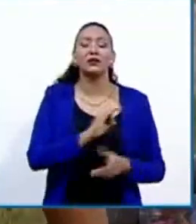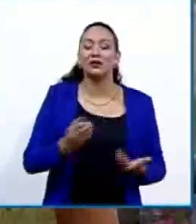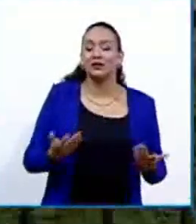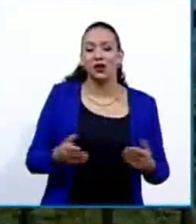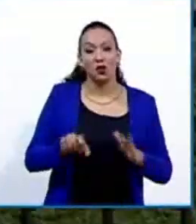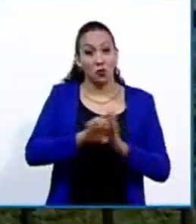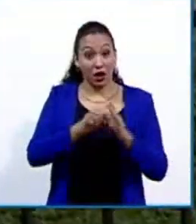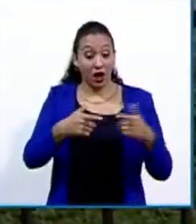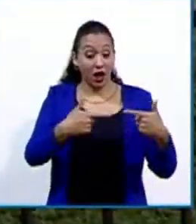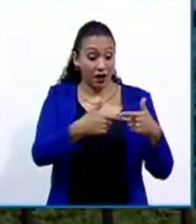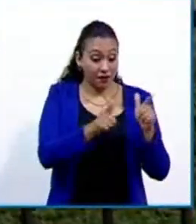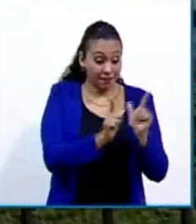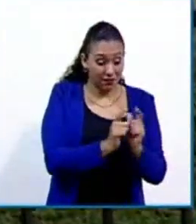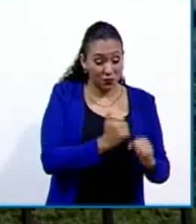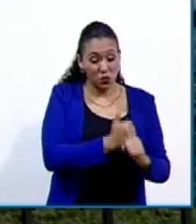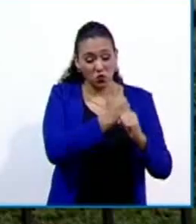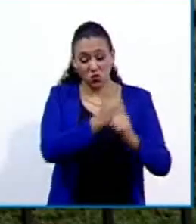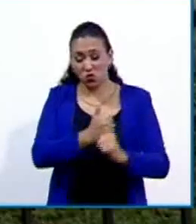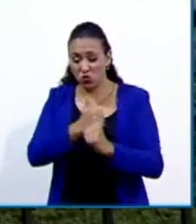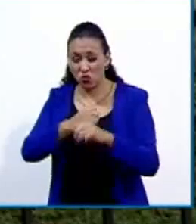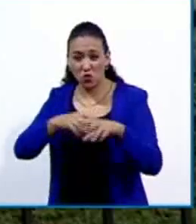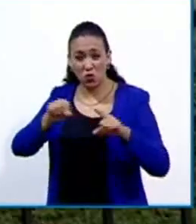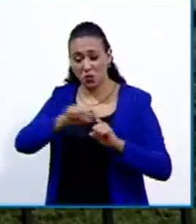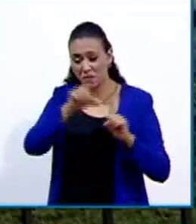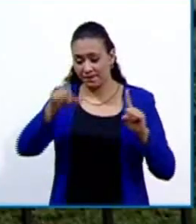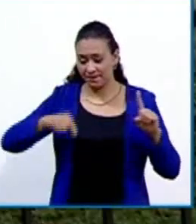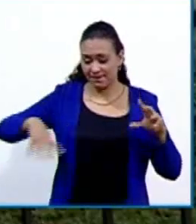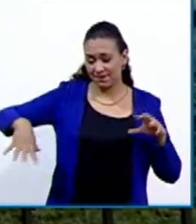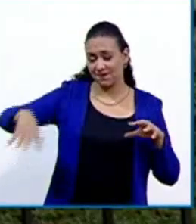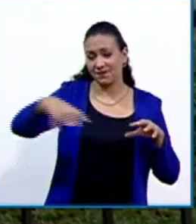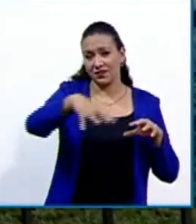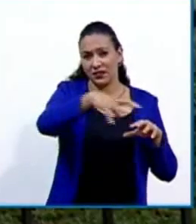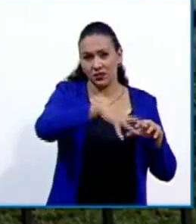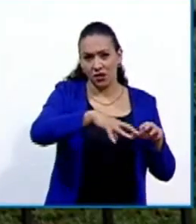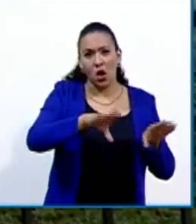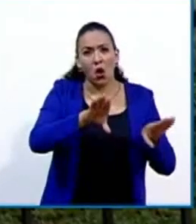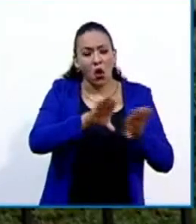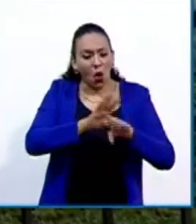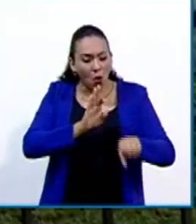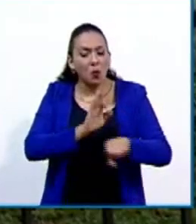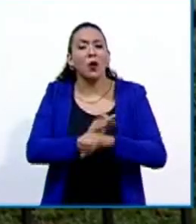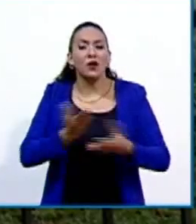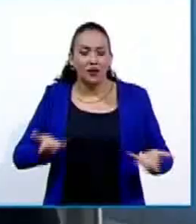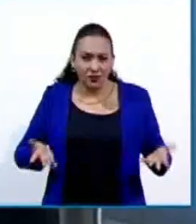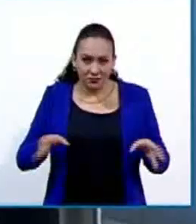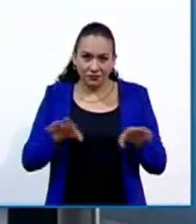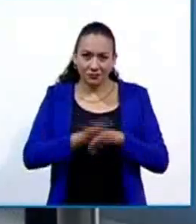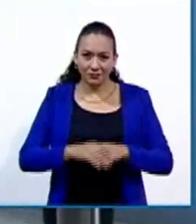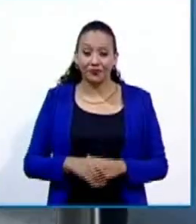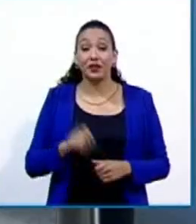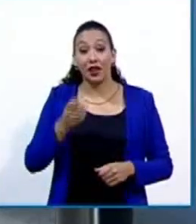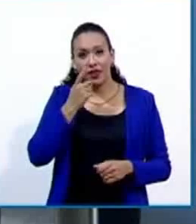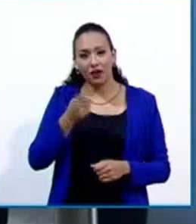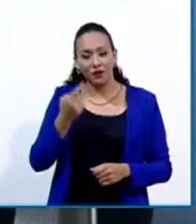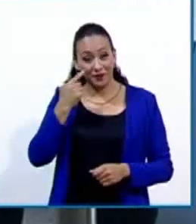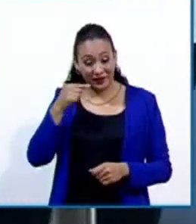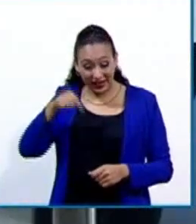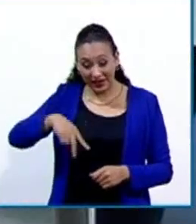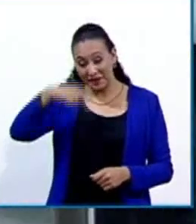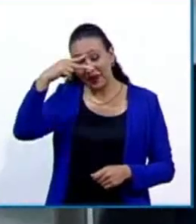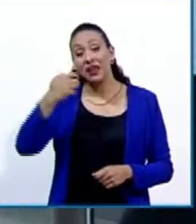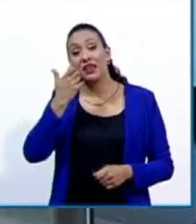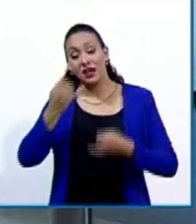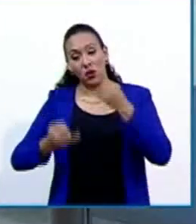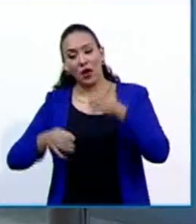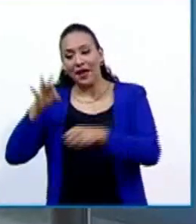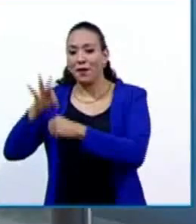en situación de vulnerabilidad. Además, señala los riesgos de la elección popular de personas juzgadoras, los vicios que detecta en el proceso